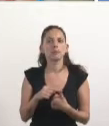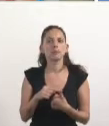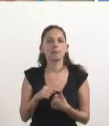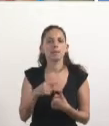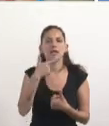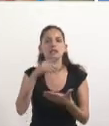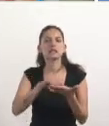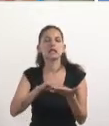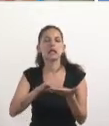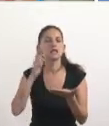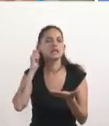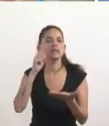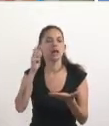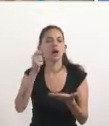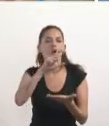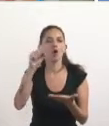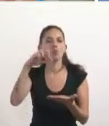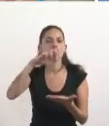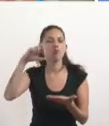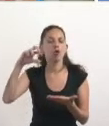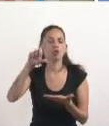senadora sea como su voto